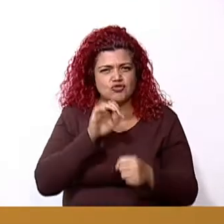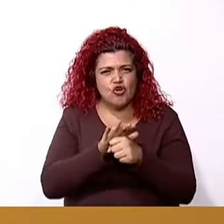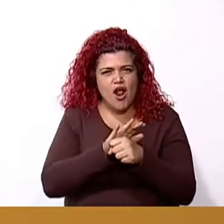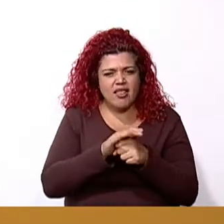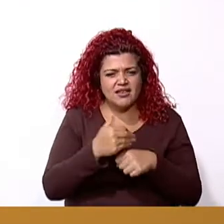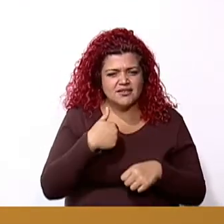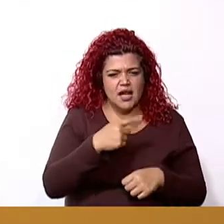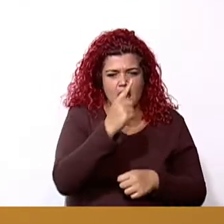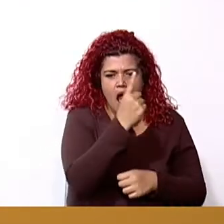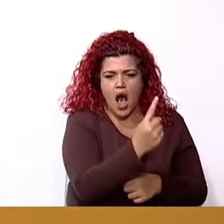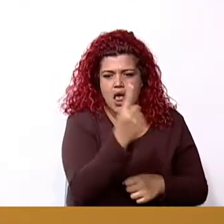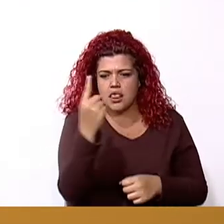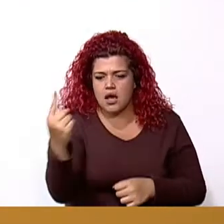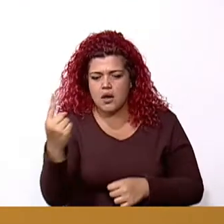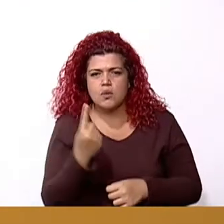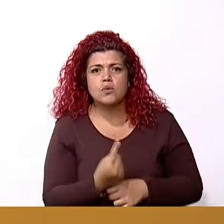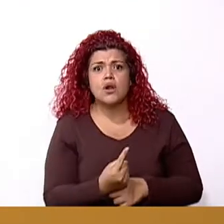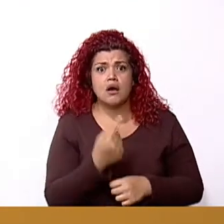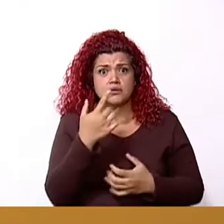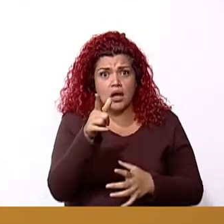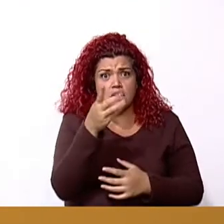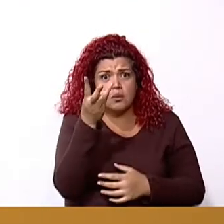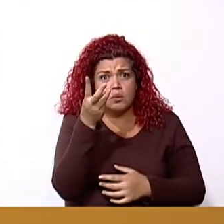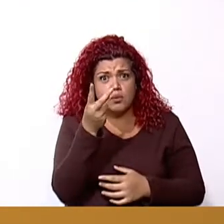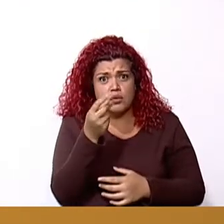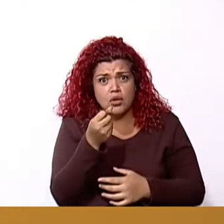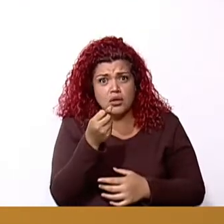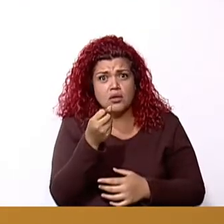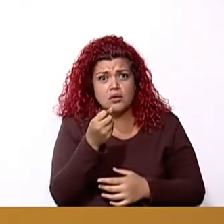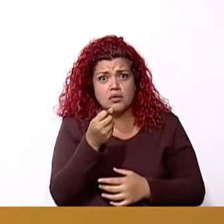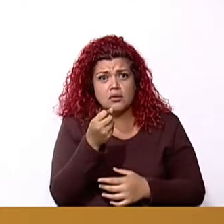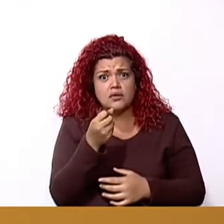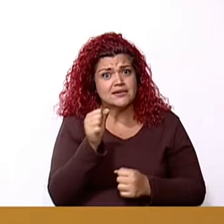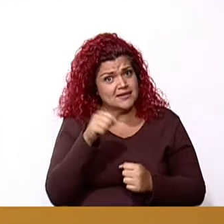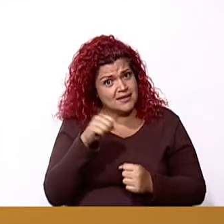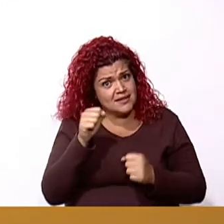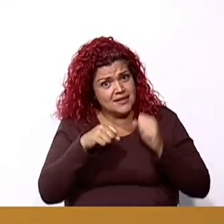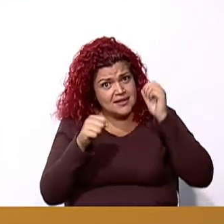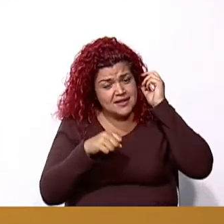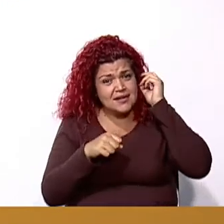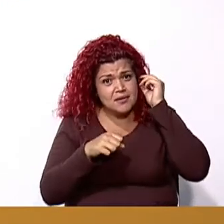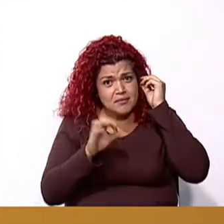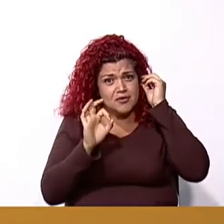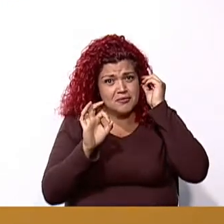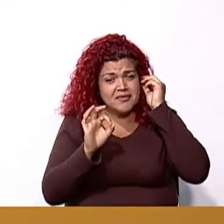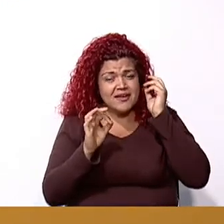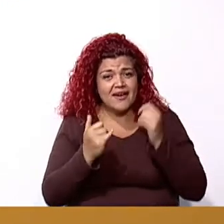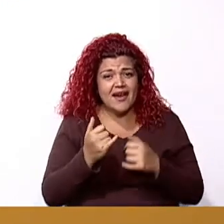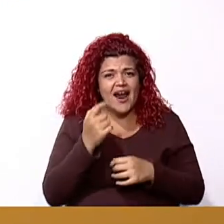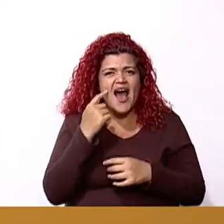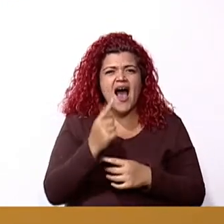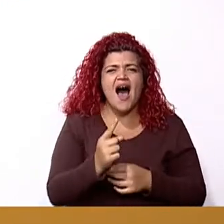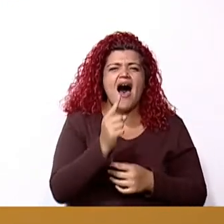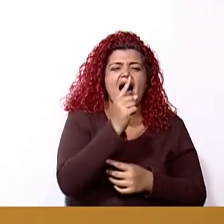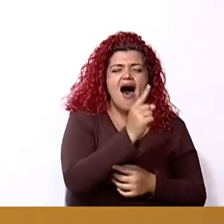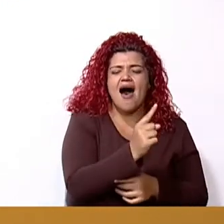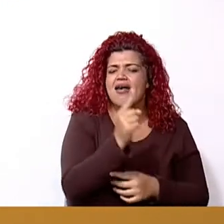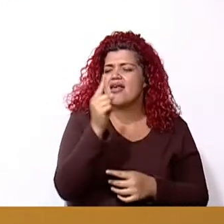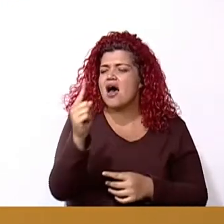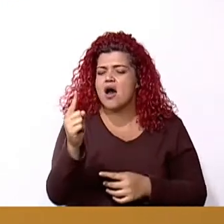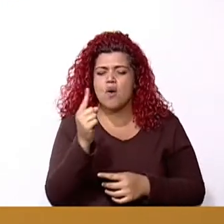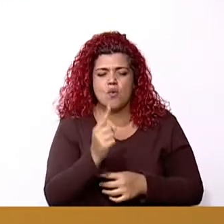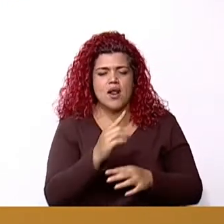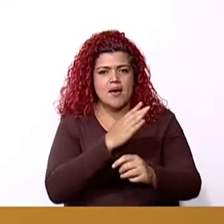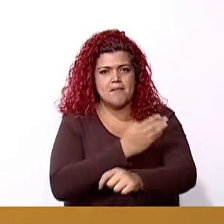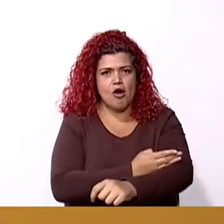bolsa? ¿Los fueron contando conmigo? Sí, muy bien. En cada una de las